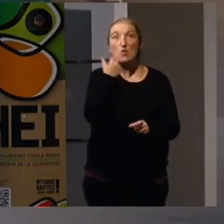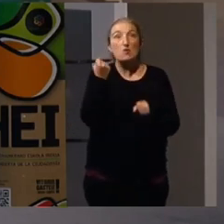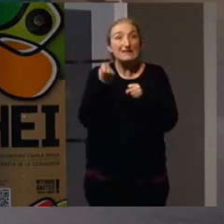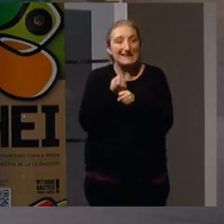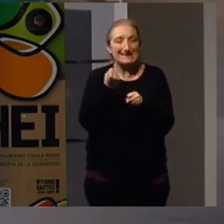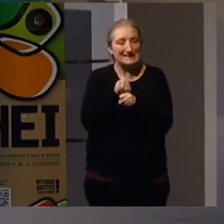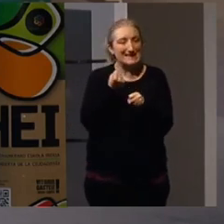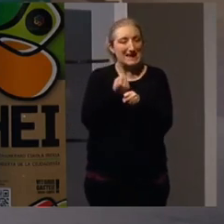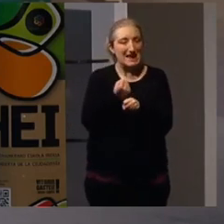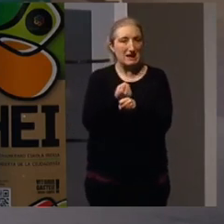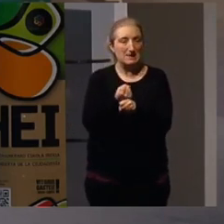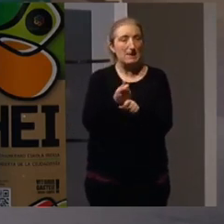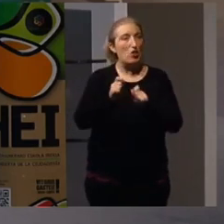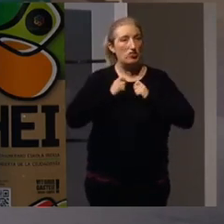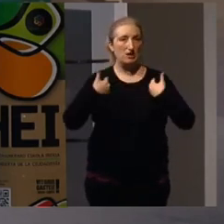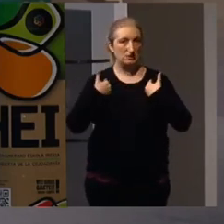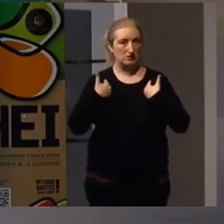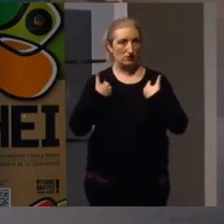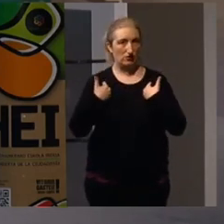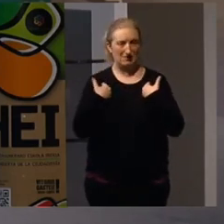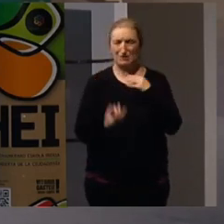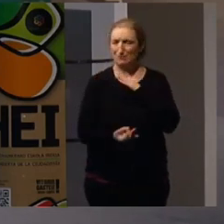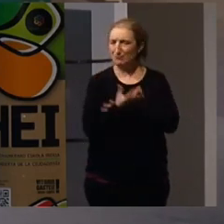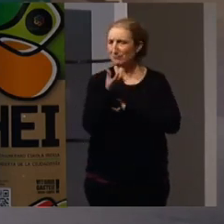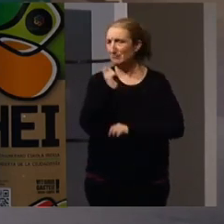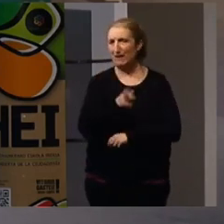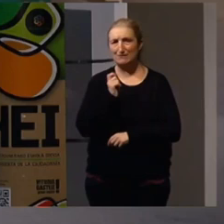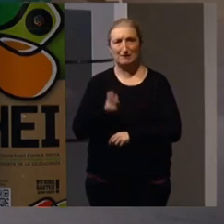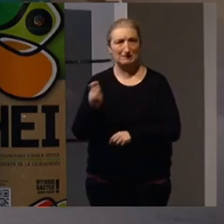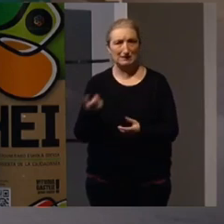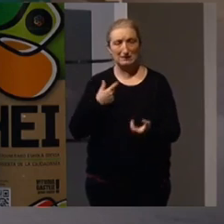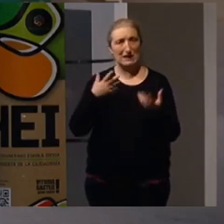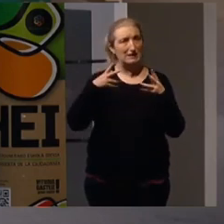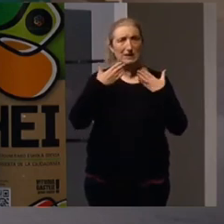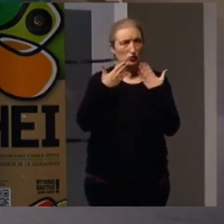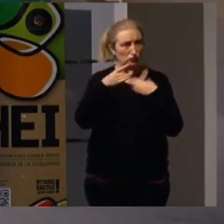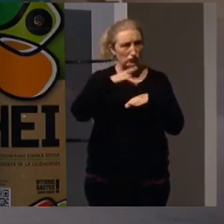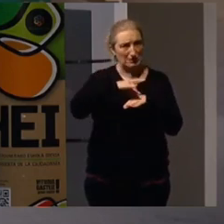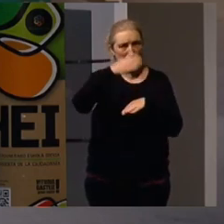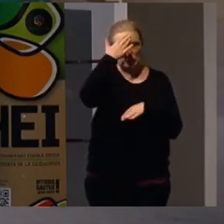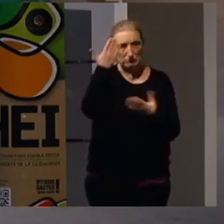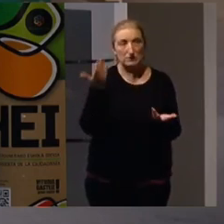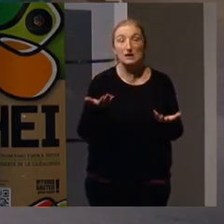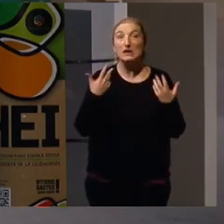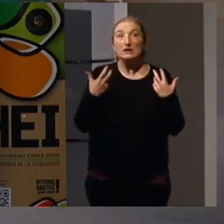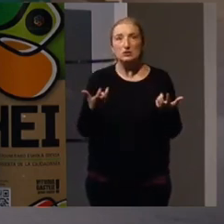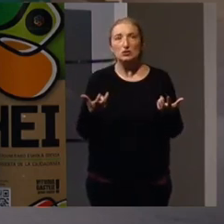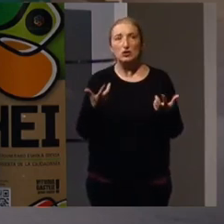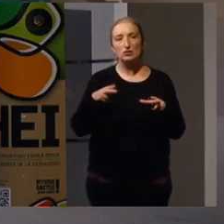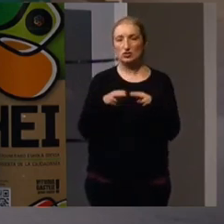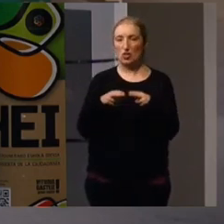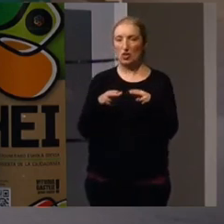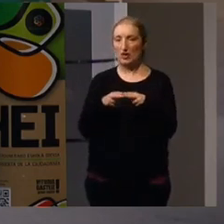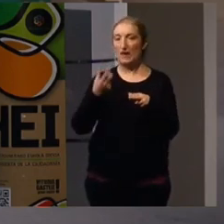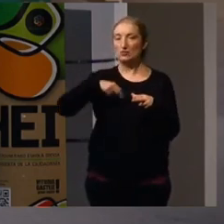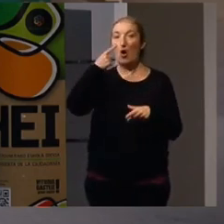el trabajo como algo que genera sufrimiento aparece muy, muy, muy frecuentemente en salud mental. Bueno, pues quizá lo que tenemos que hacer como sociedad